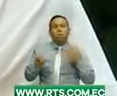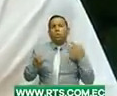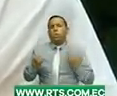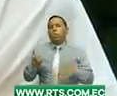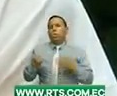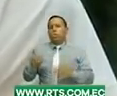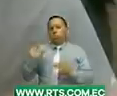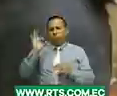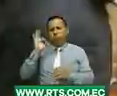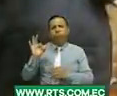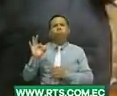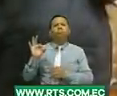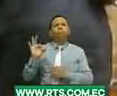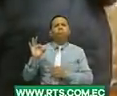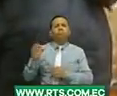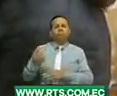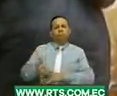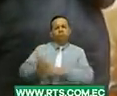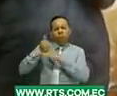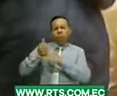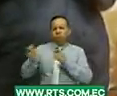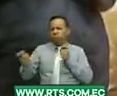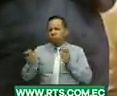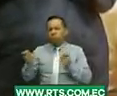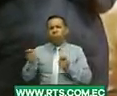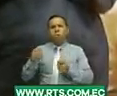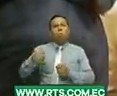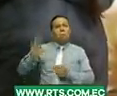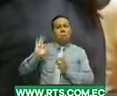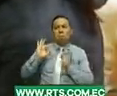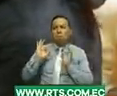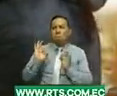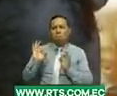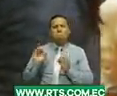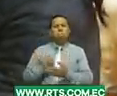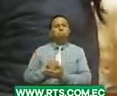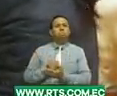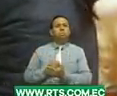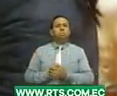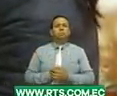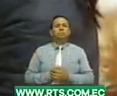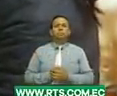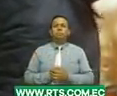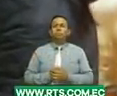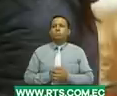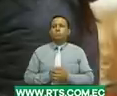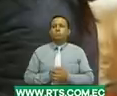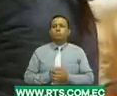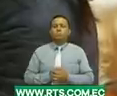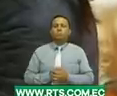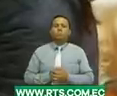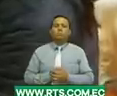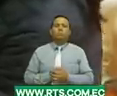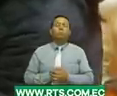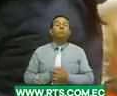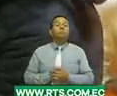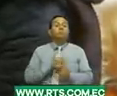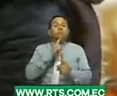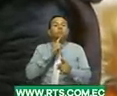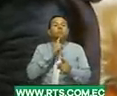hacía mejor que yo. Mama Dolores Cacuano. ¿Quién es Mama Dolores Cacuano? Es la primera mujer que incursionó en la